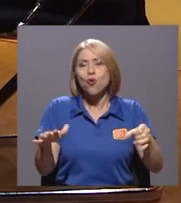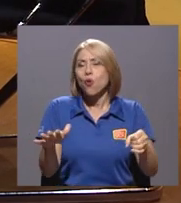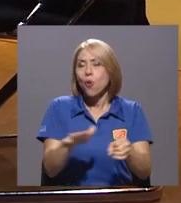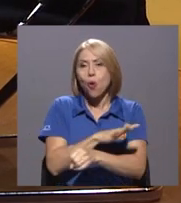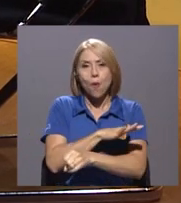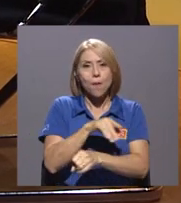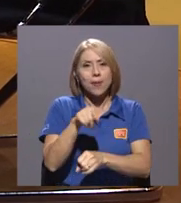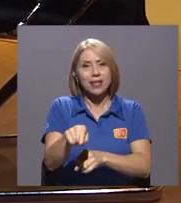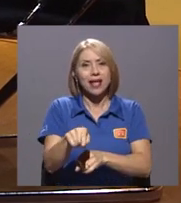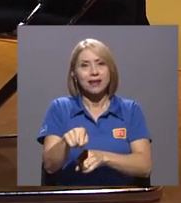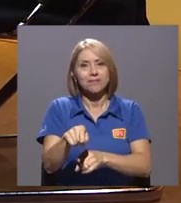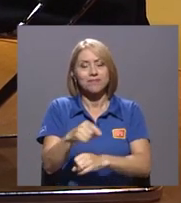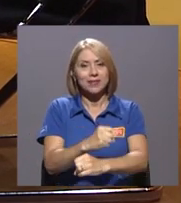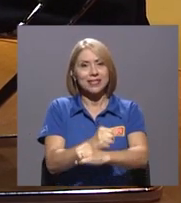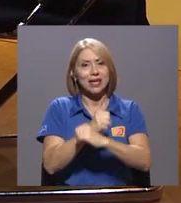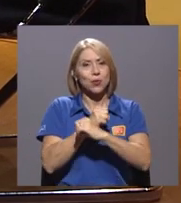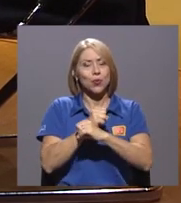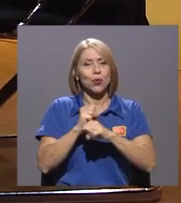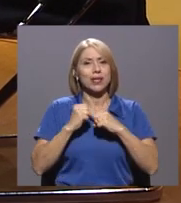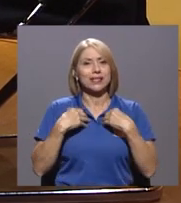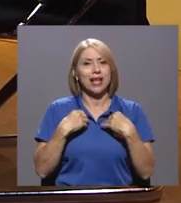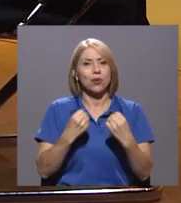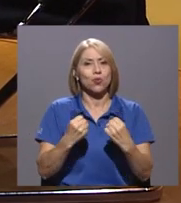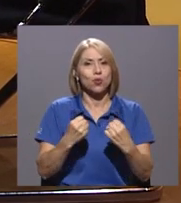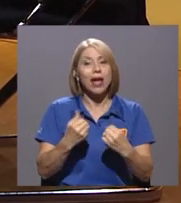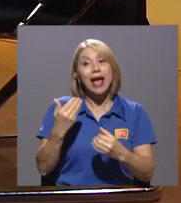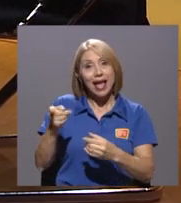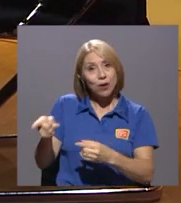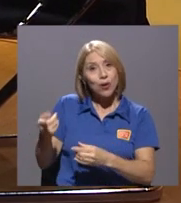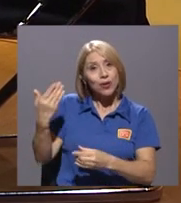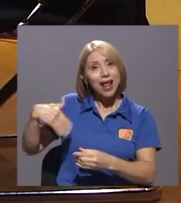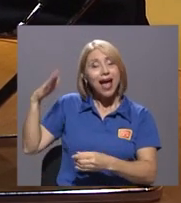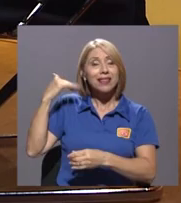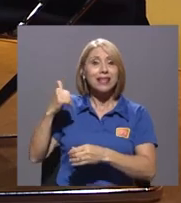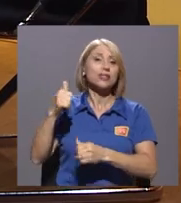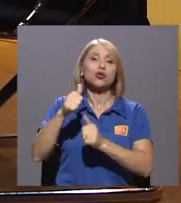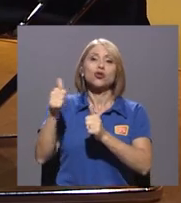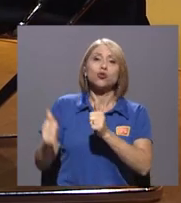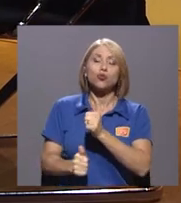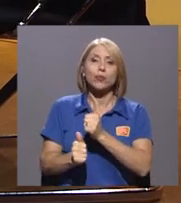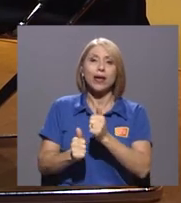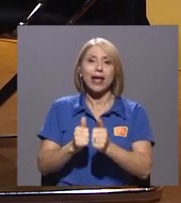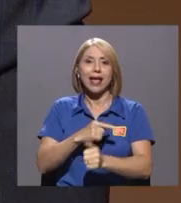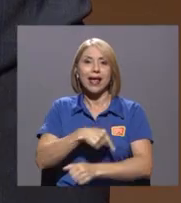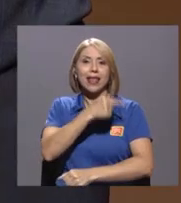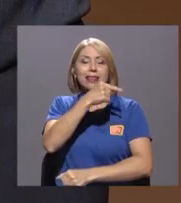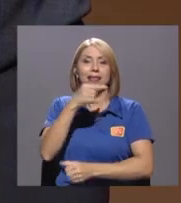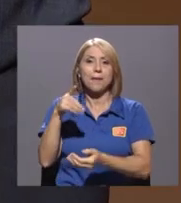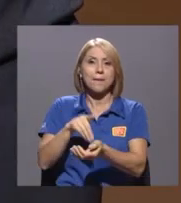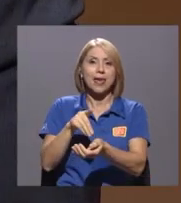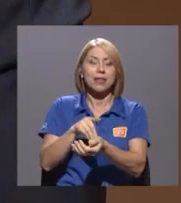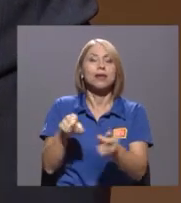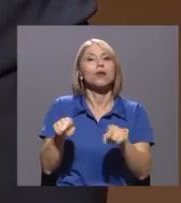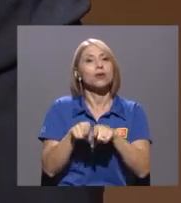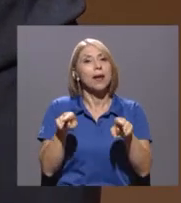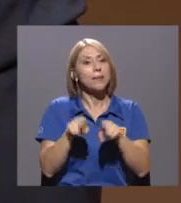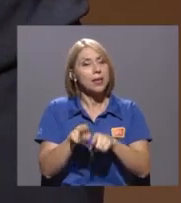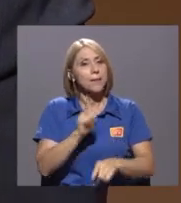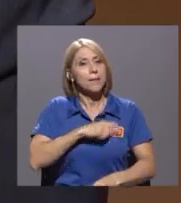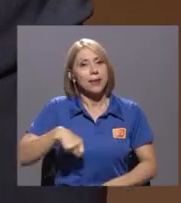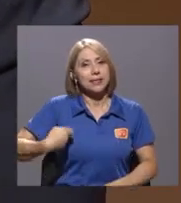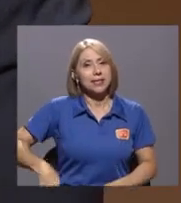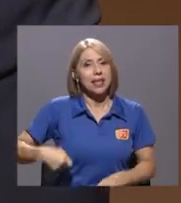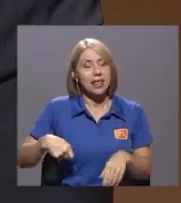del seguro salud tanto cuando fue su gerente médico como cuando fue presidente ejecutivo claro que hubo otros